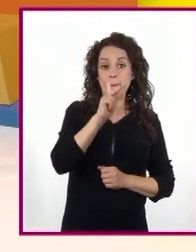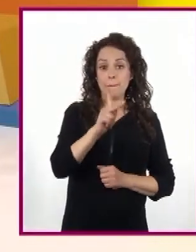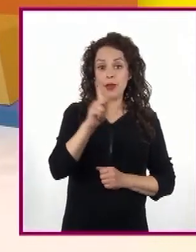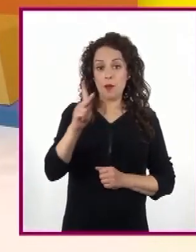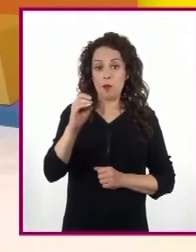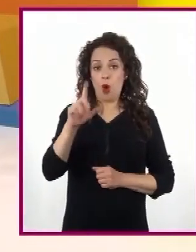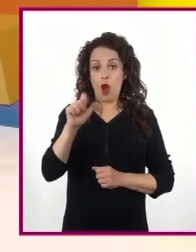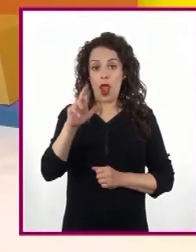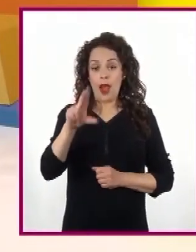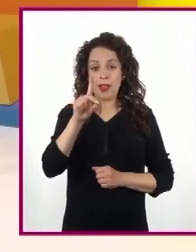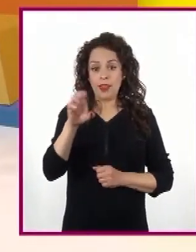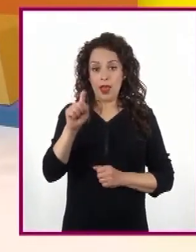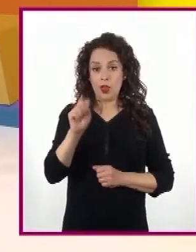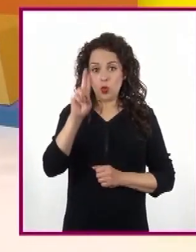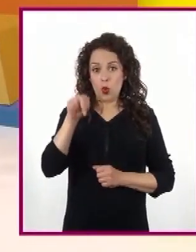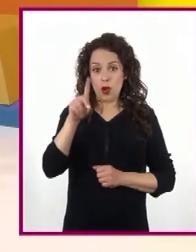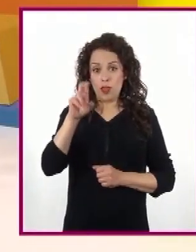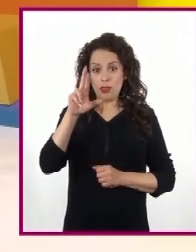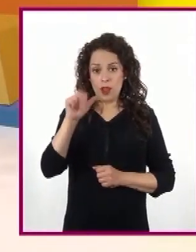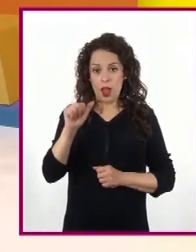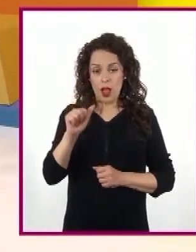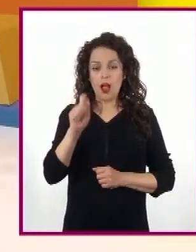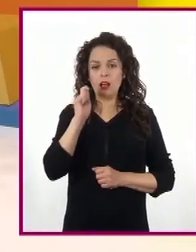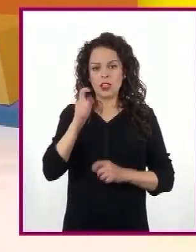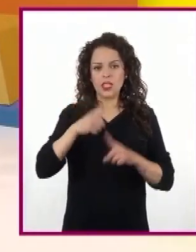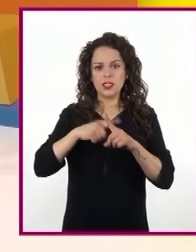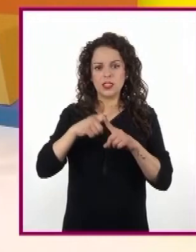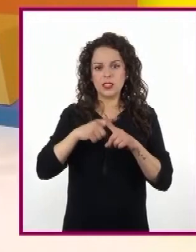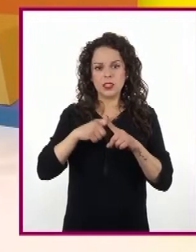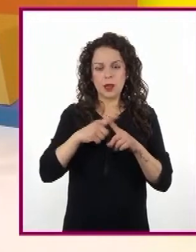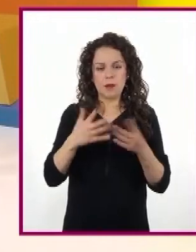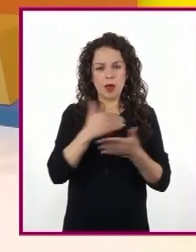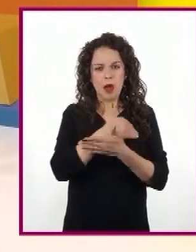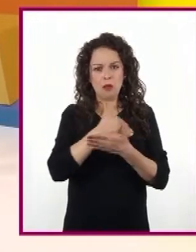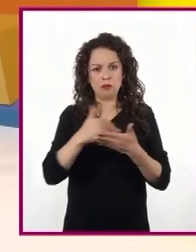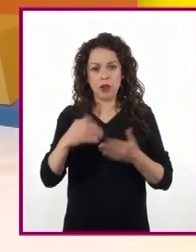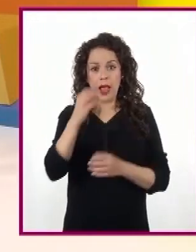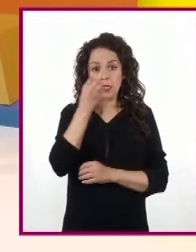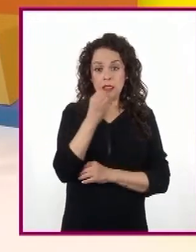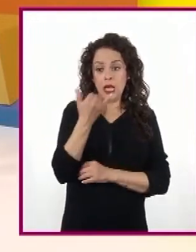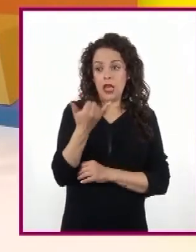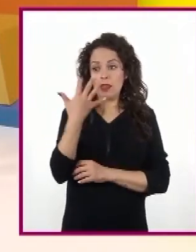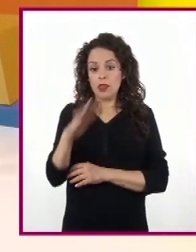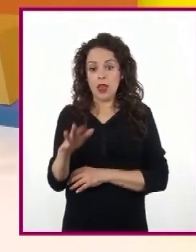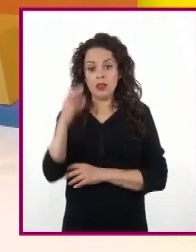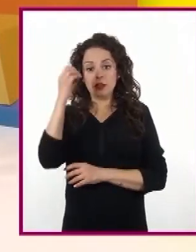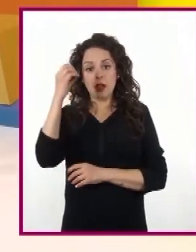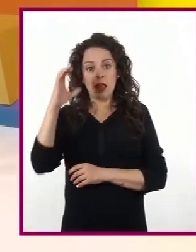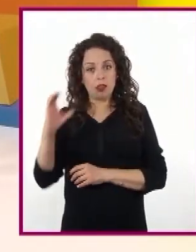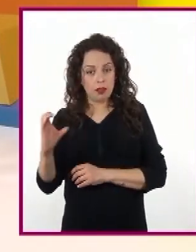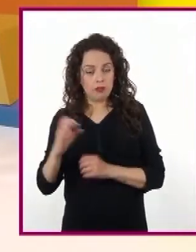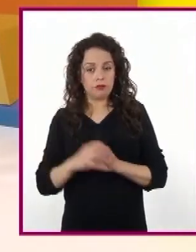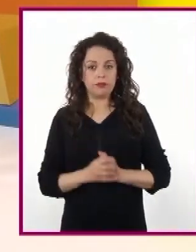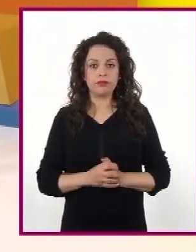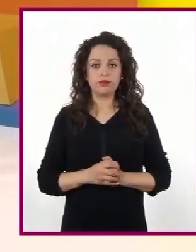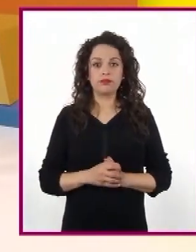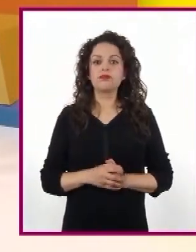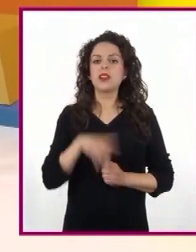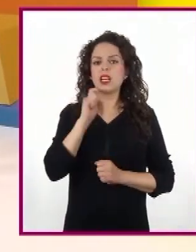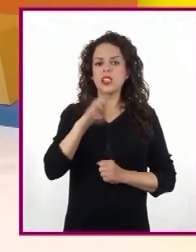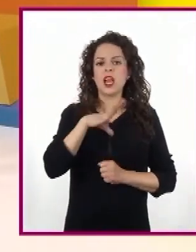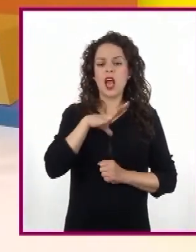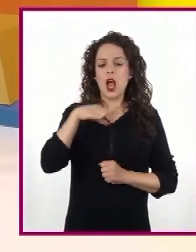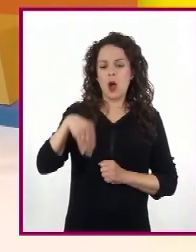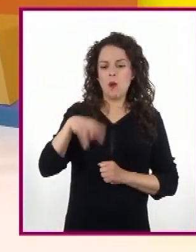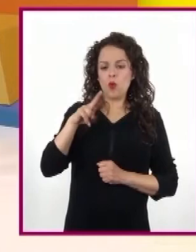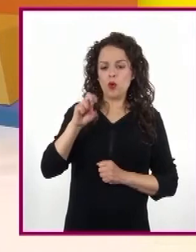la temperatura media del mes más cálido está entre 0 y 10 grados Celsius. Solo hay musgos y